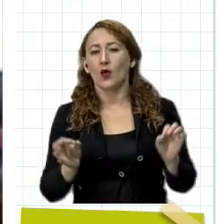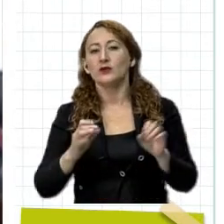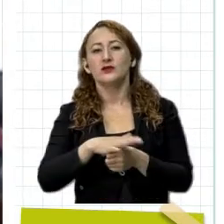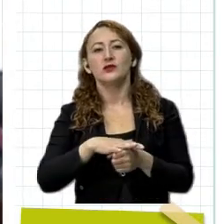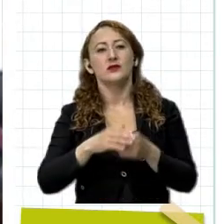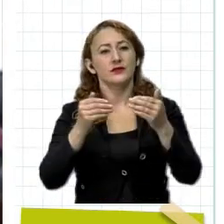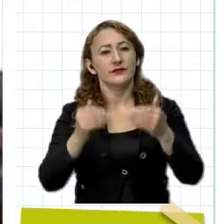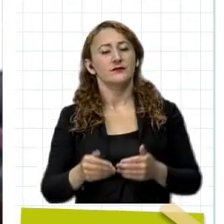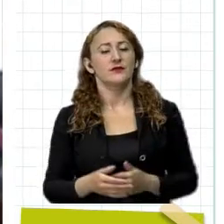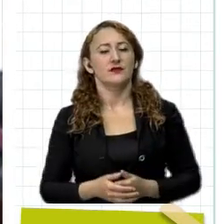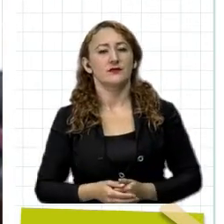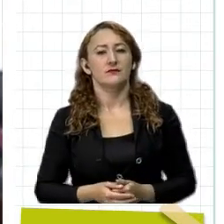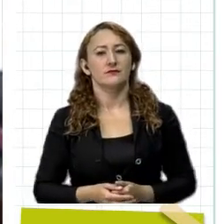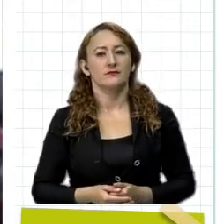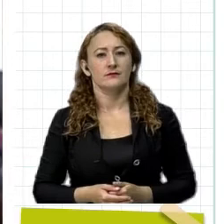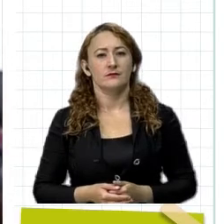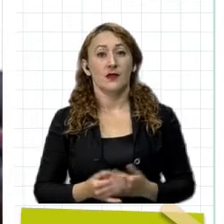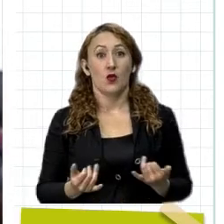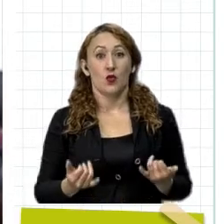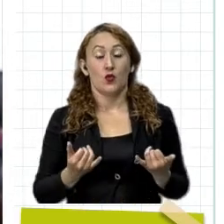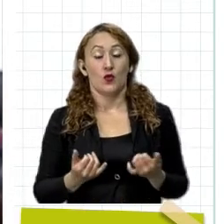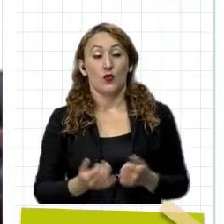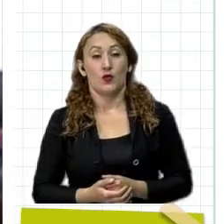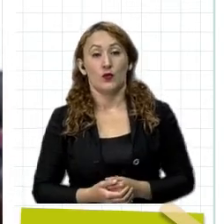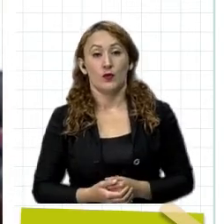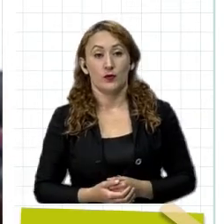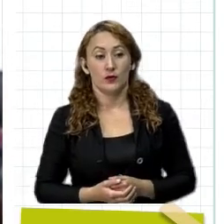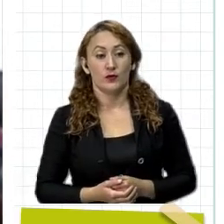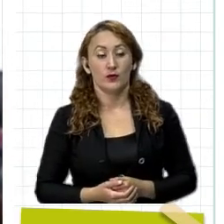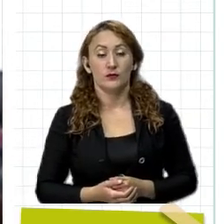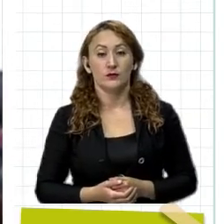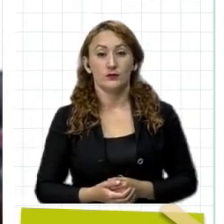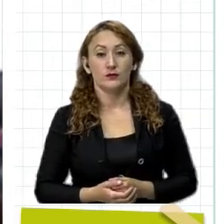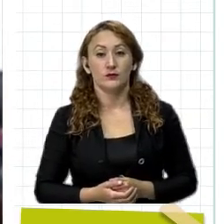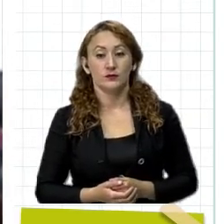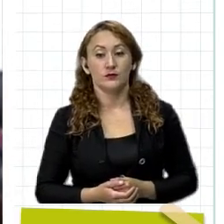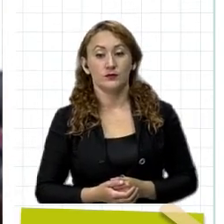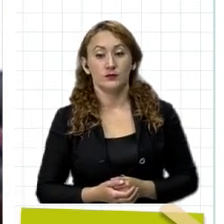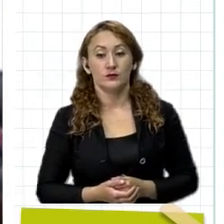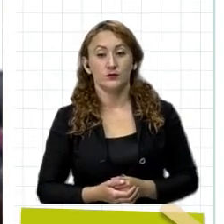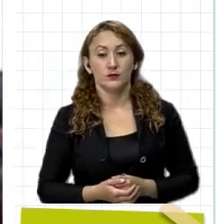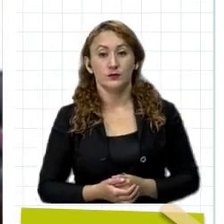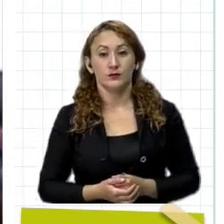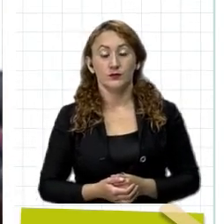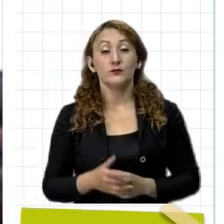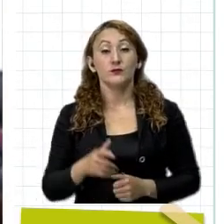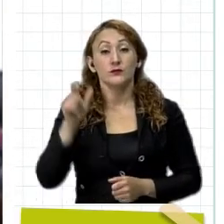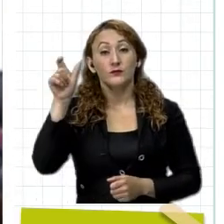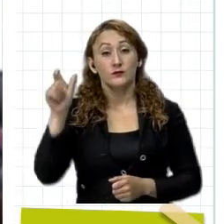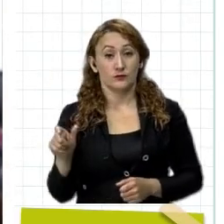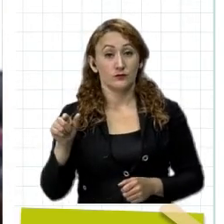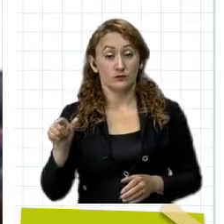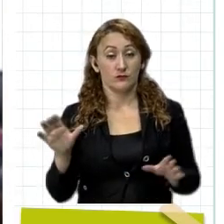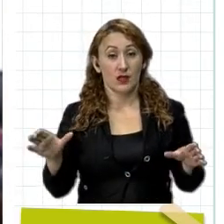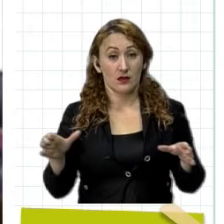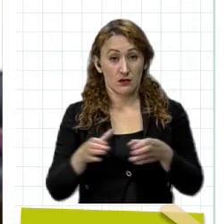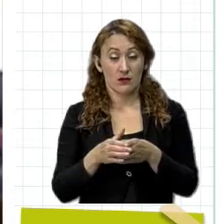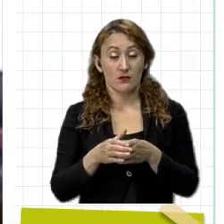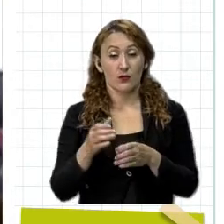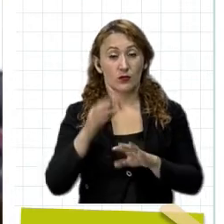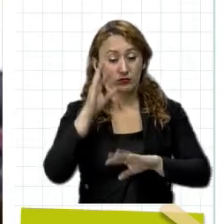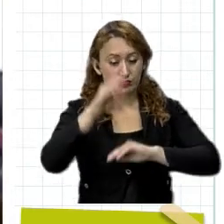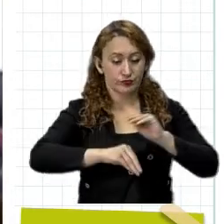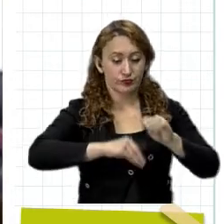discapacidad. Hoy, como una de las personas que hizo parte del equipo que elaboró este